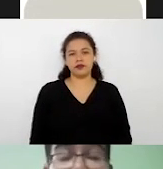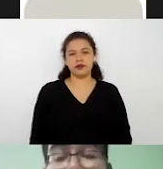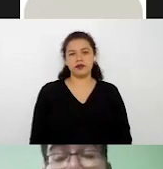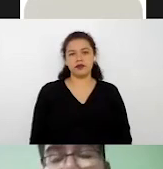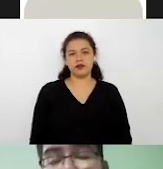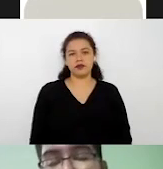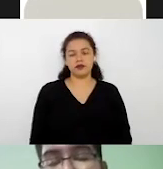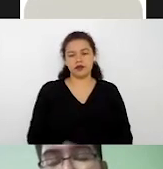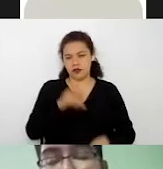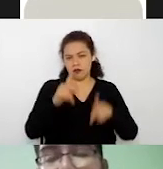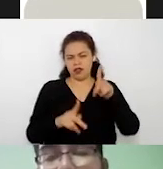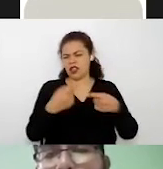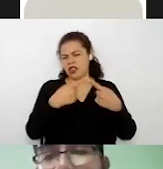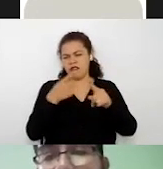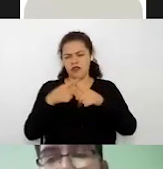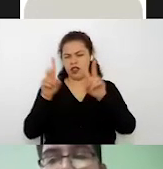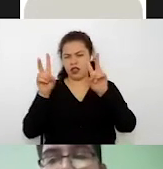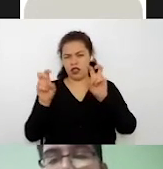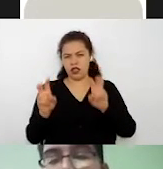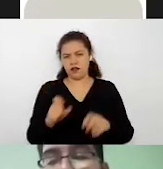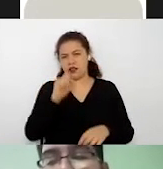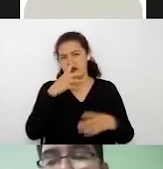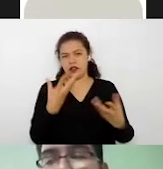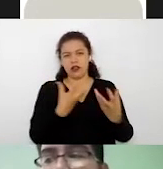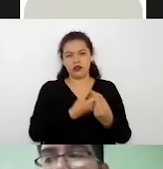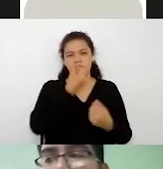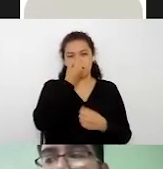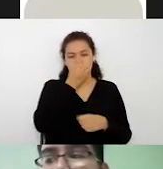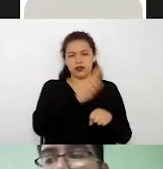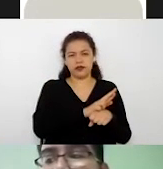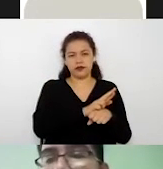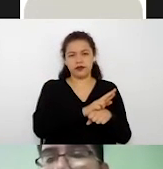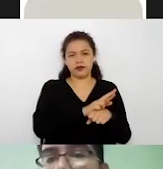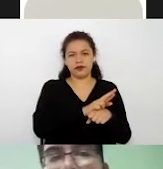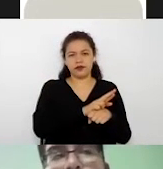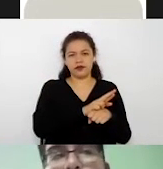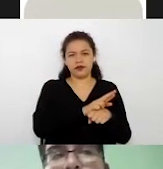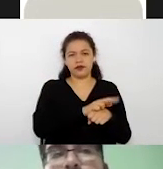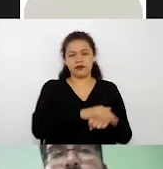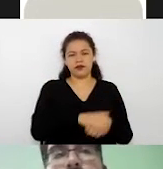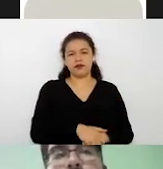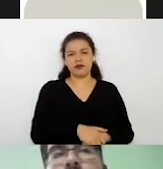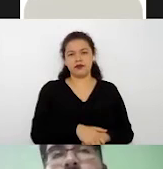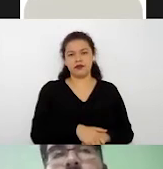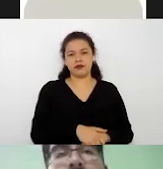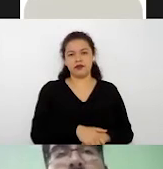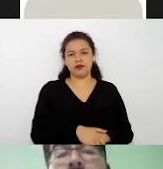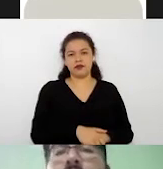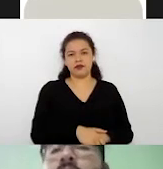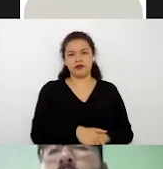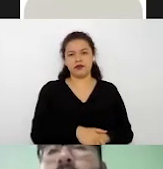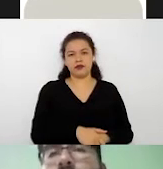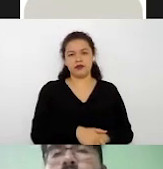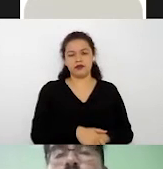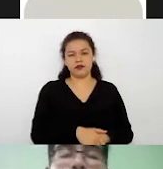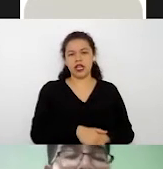de todo tipo. Están en conjunto con la Secretaría de Trabajo y Previsión Social, me parece, y dan